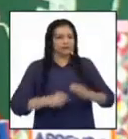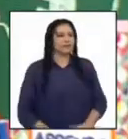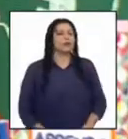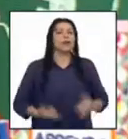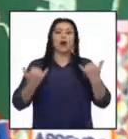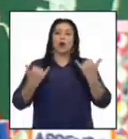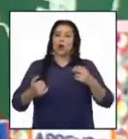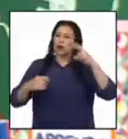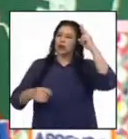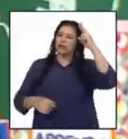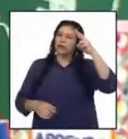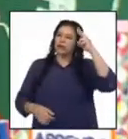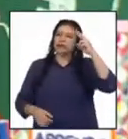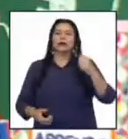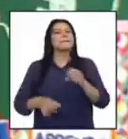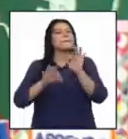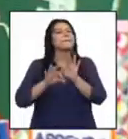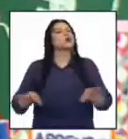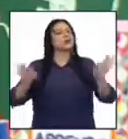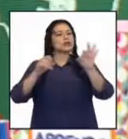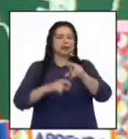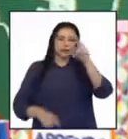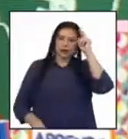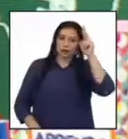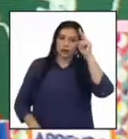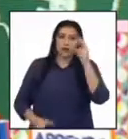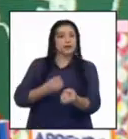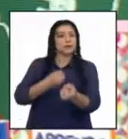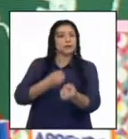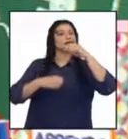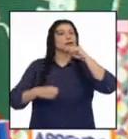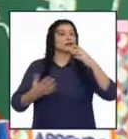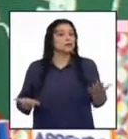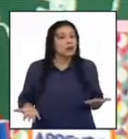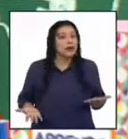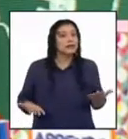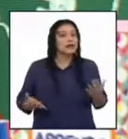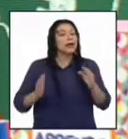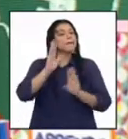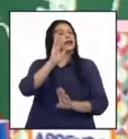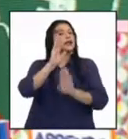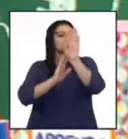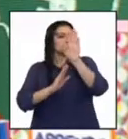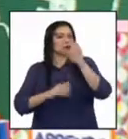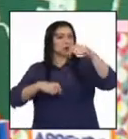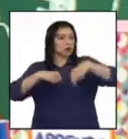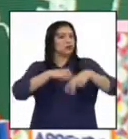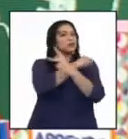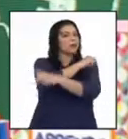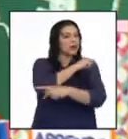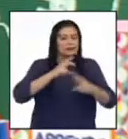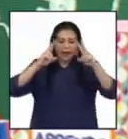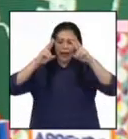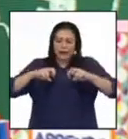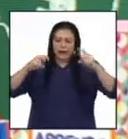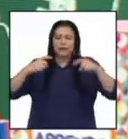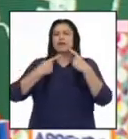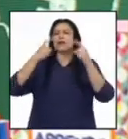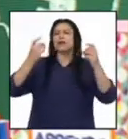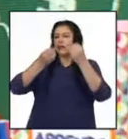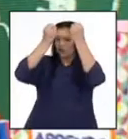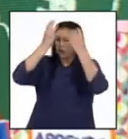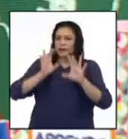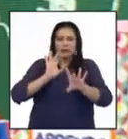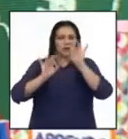Hoy reflexionamos sobre la importancia de reconocer la participación de las mujeres para el desarrollo de nuestro país, analizando diversas